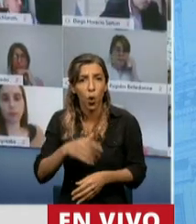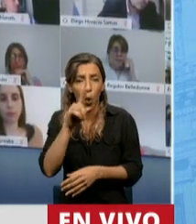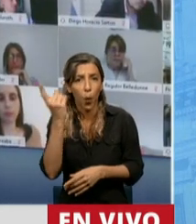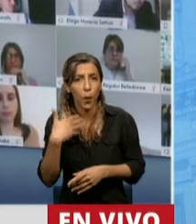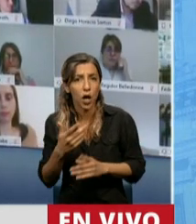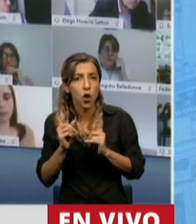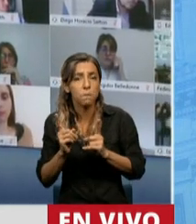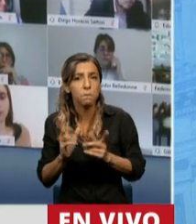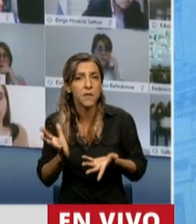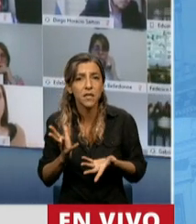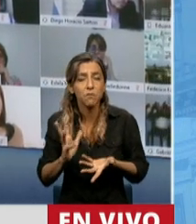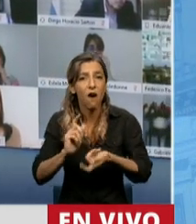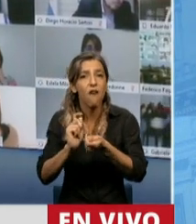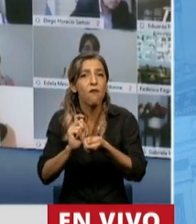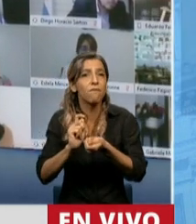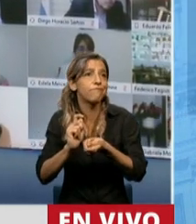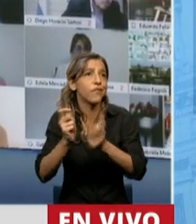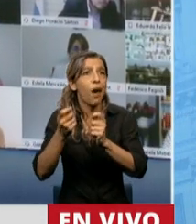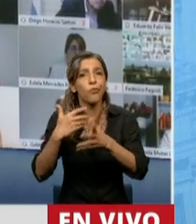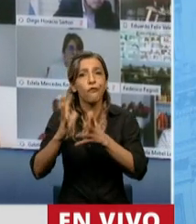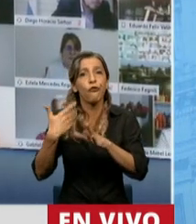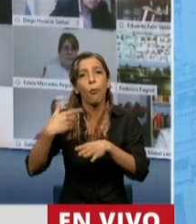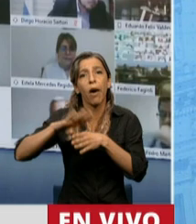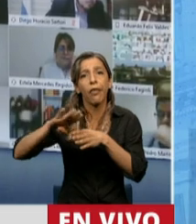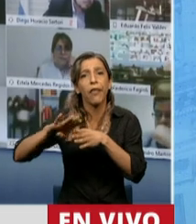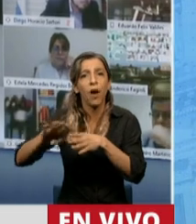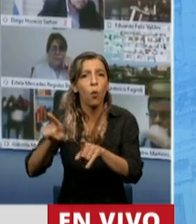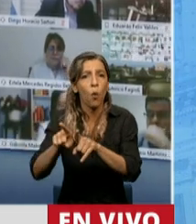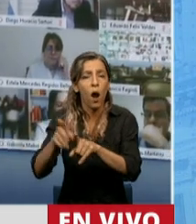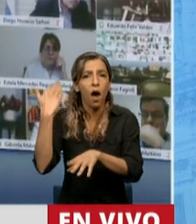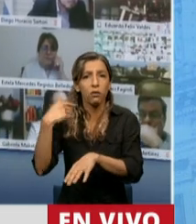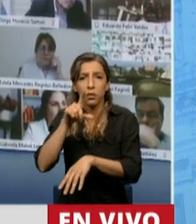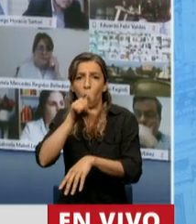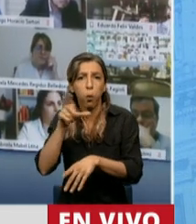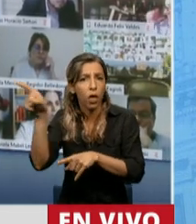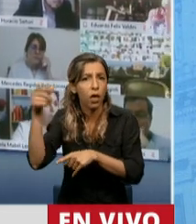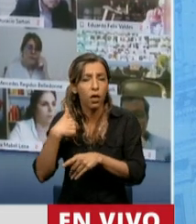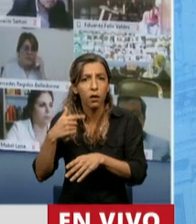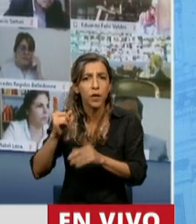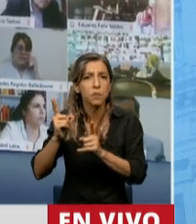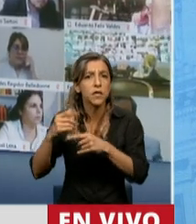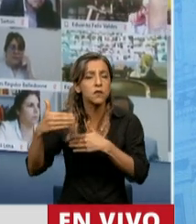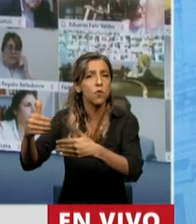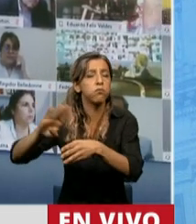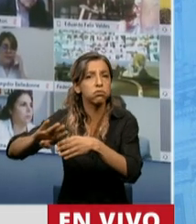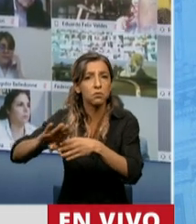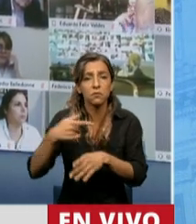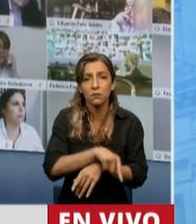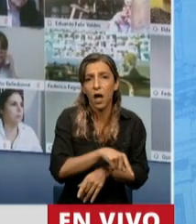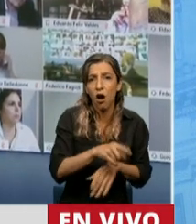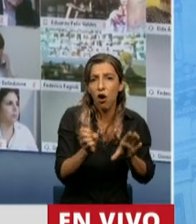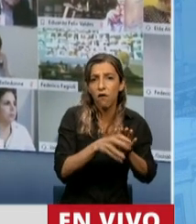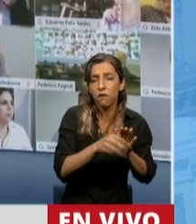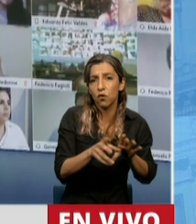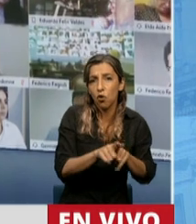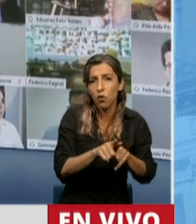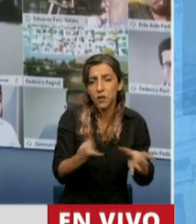reestructuración de deuda que le aplicó a los acredores y a los supuestos fondos wire Entonces cuando hablamos del monto del fondo nos olvidamos